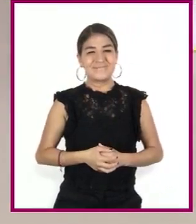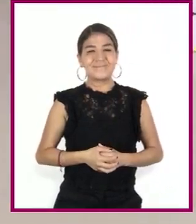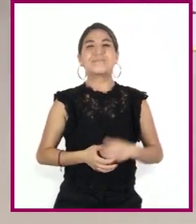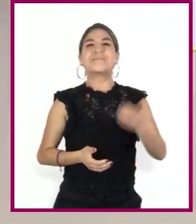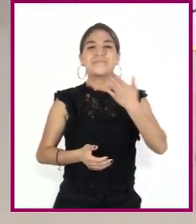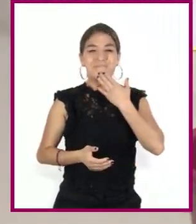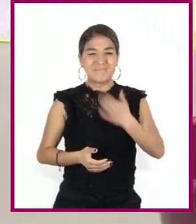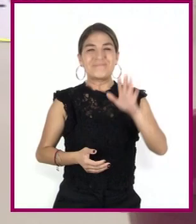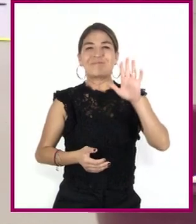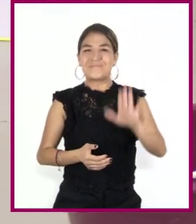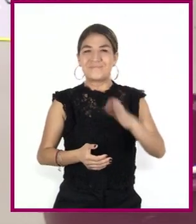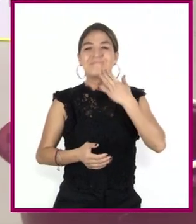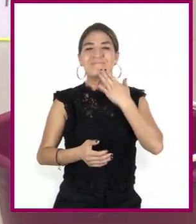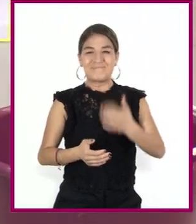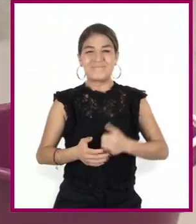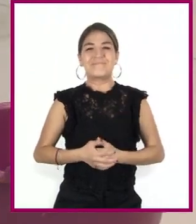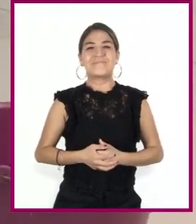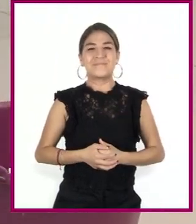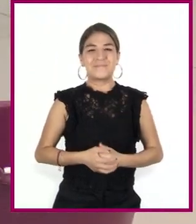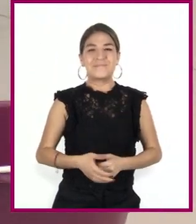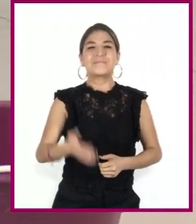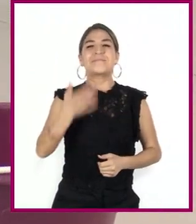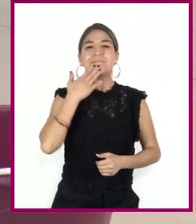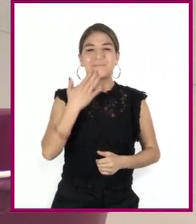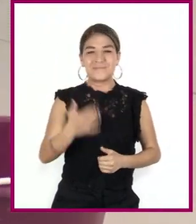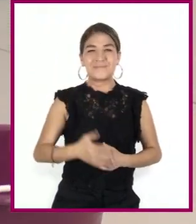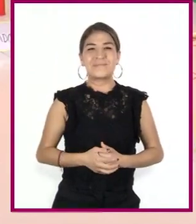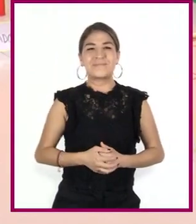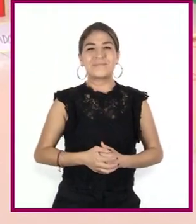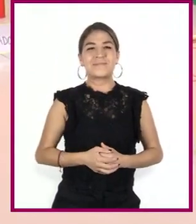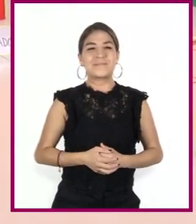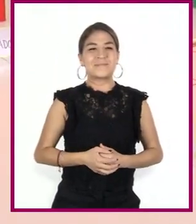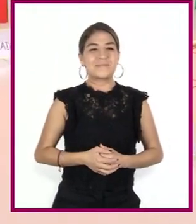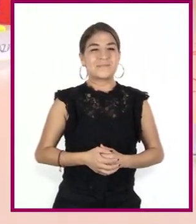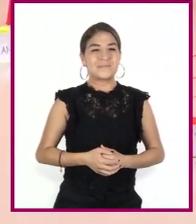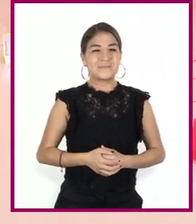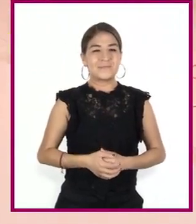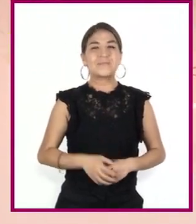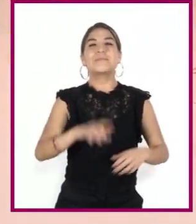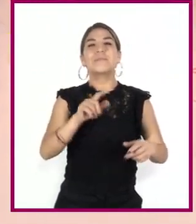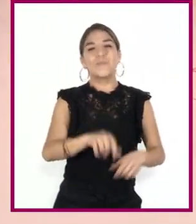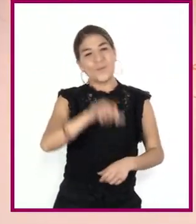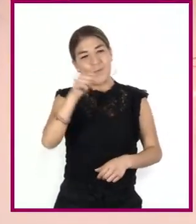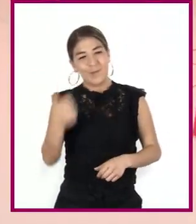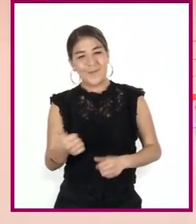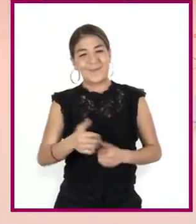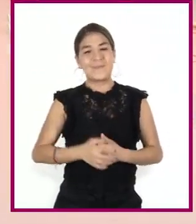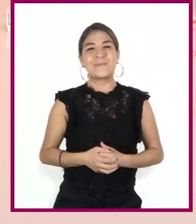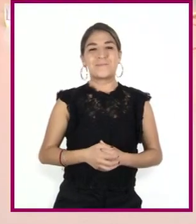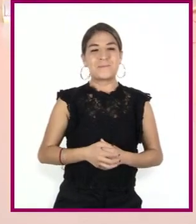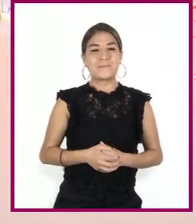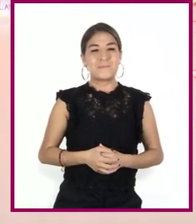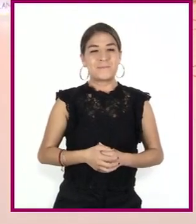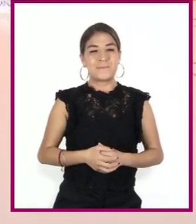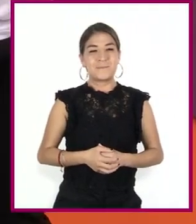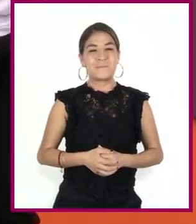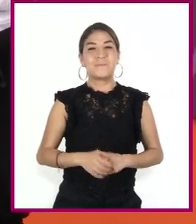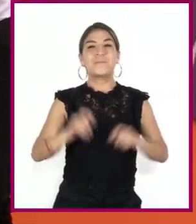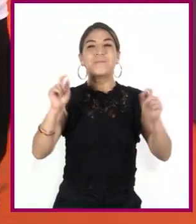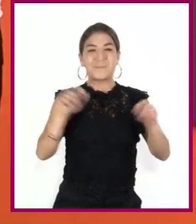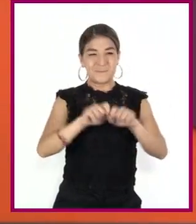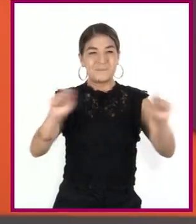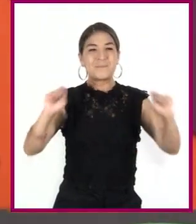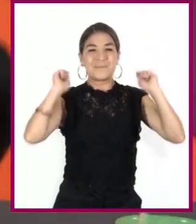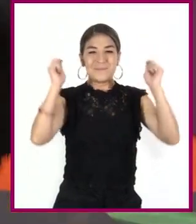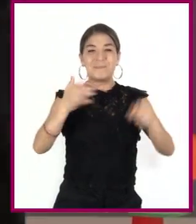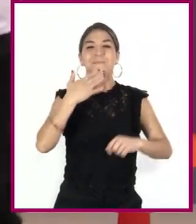se puede. Bien, bien. Pasas a la siguiente actividad, que es tu cuerda. Muy